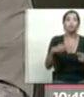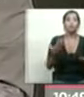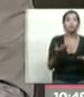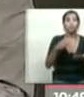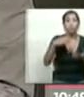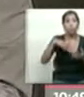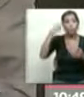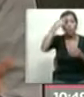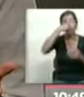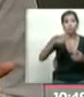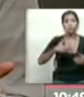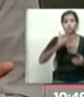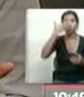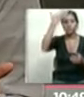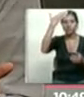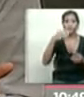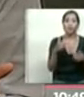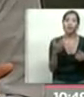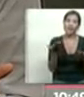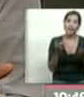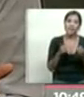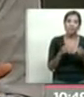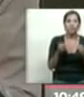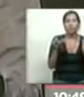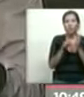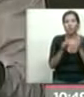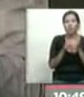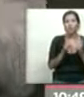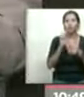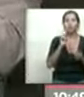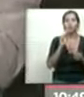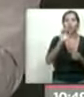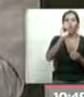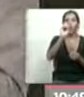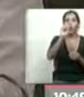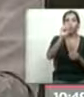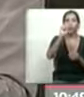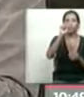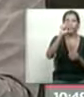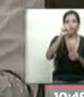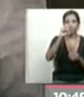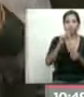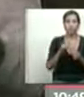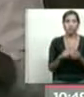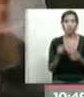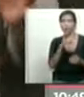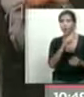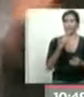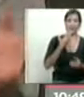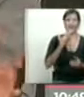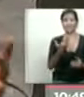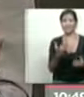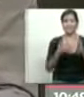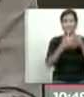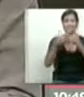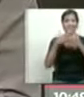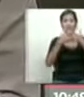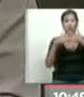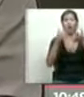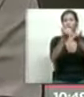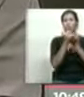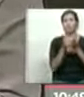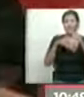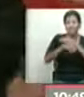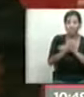OTAN. Eso es lo que pasa. No es que fue gracias a la ayuda de Estados Unidos que que ellos entraron. Claro, no,